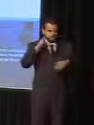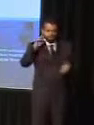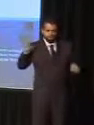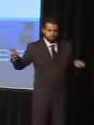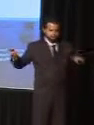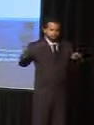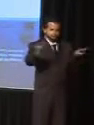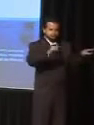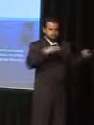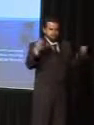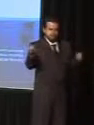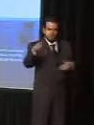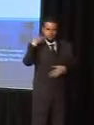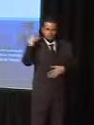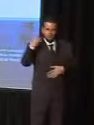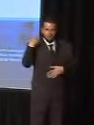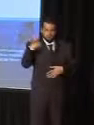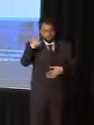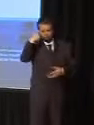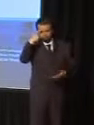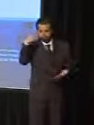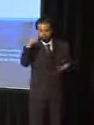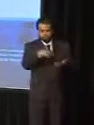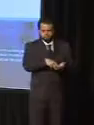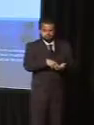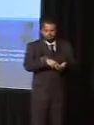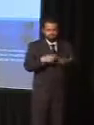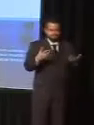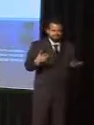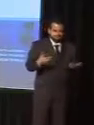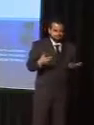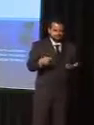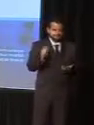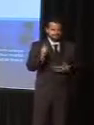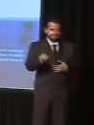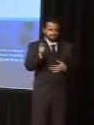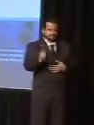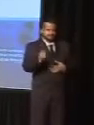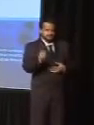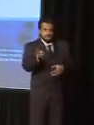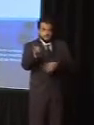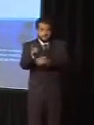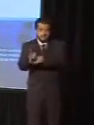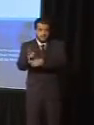creo que es una llamada para levantarnos